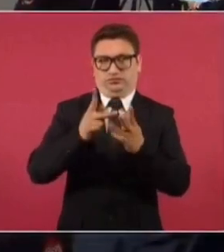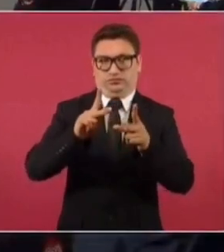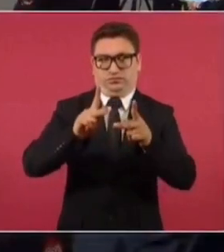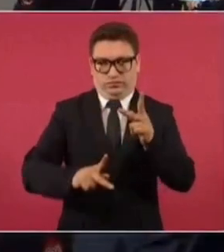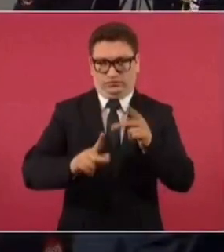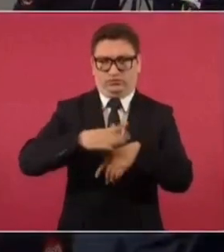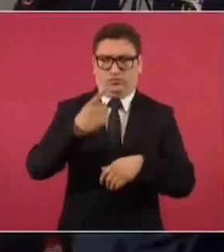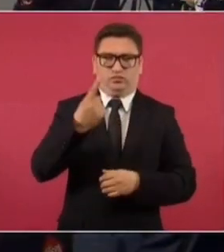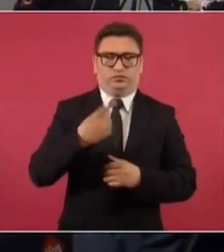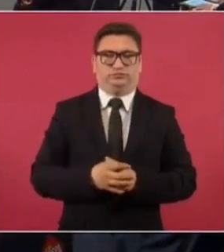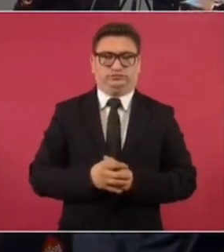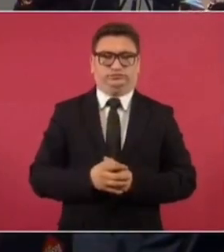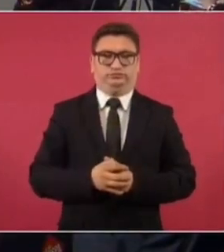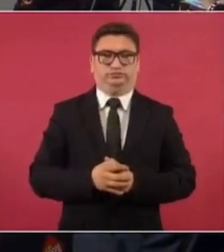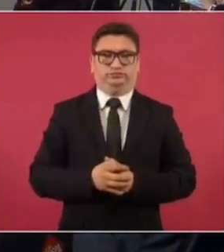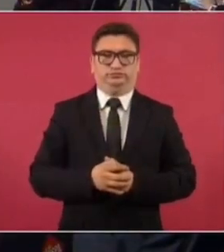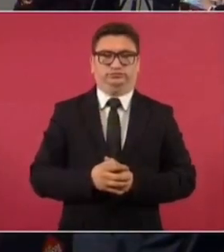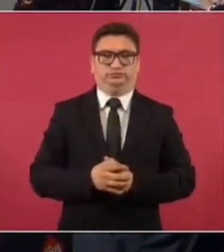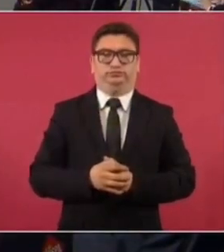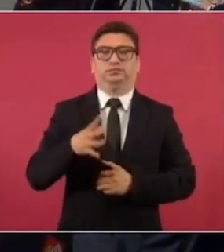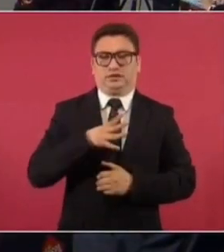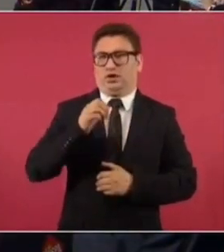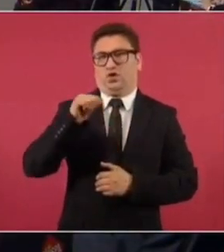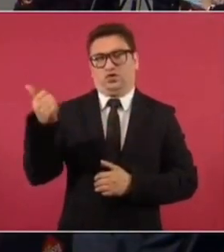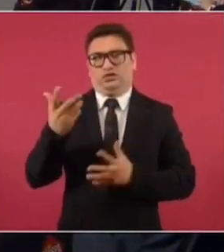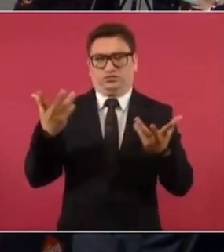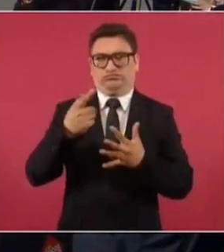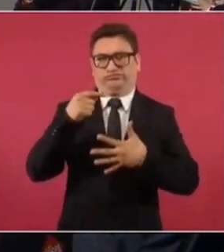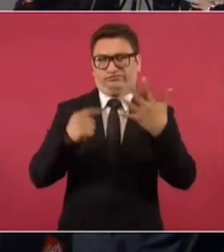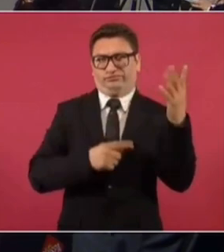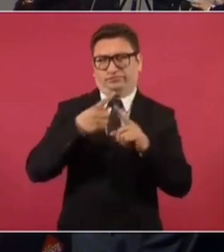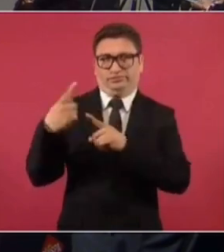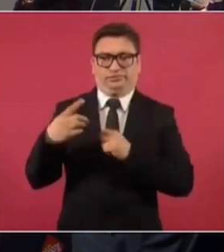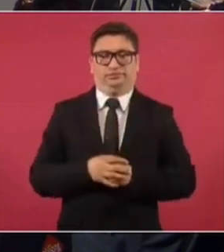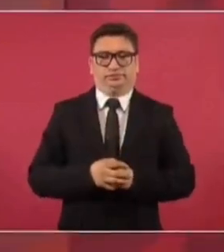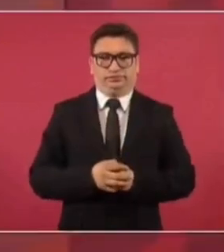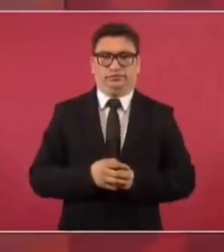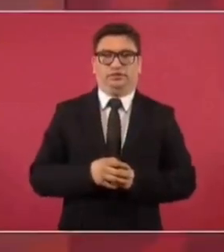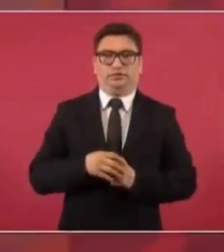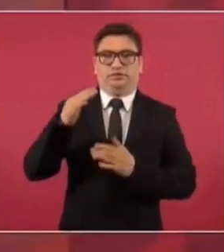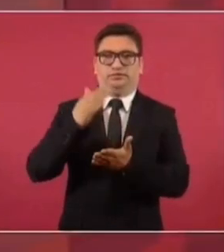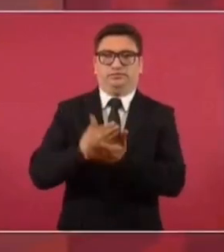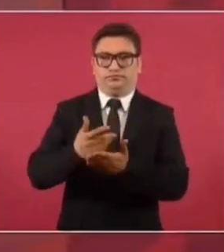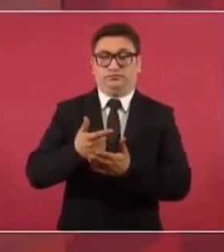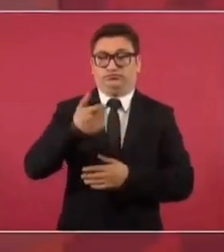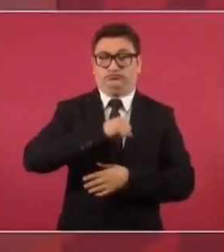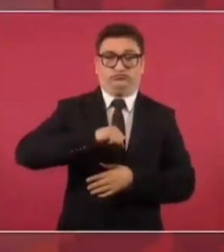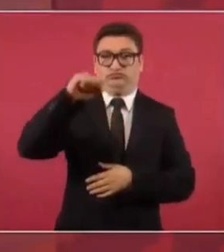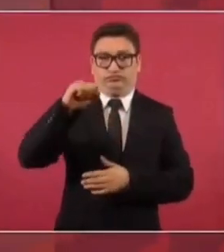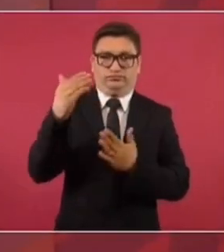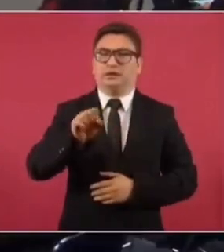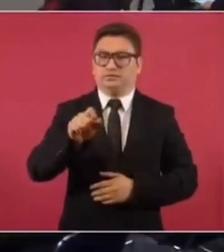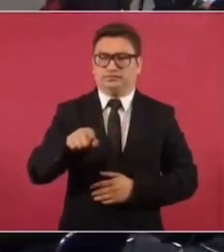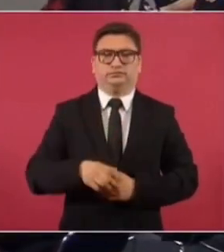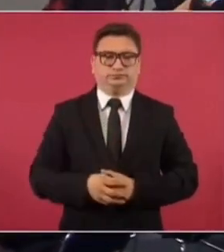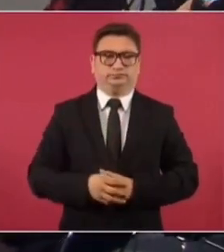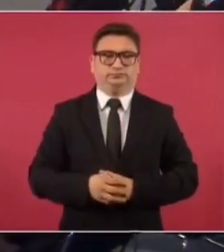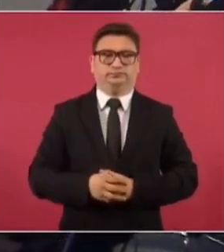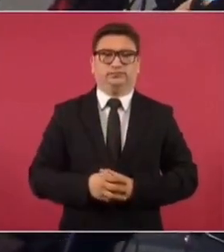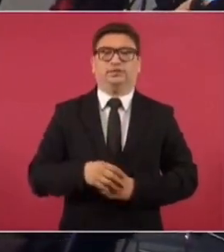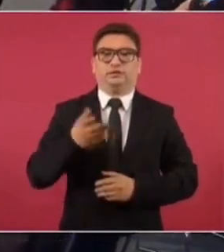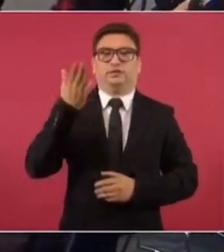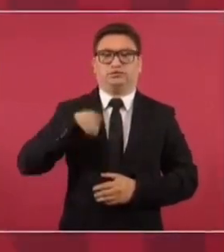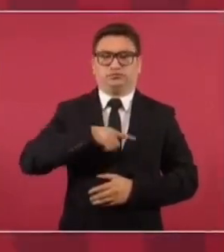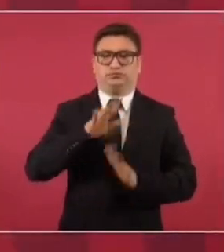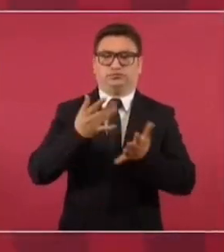porque tenemos otras tareas y se logró detener el aumento en el precio. Es que